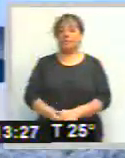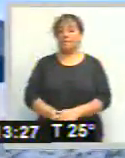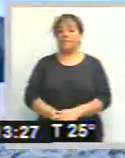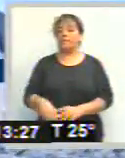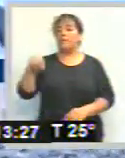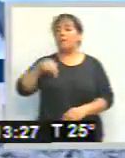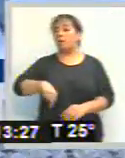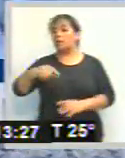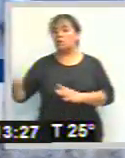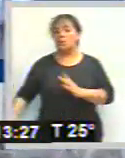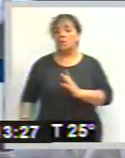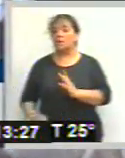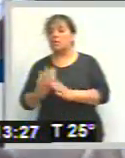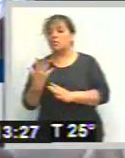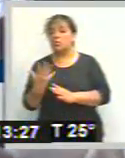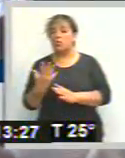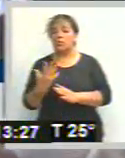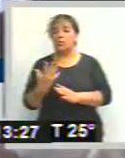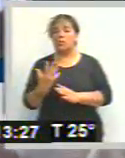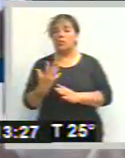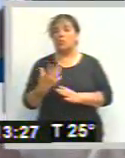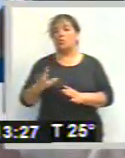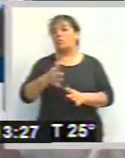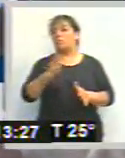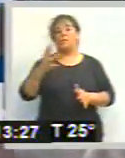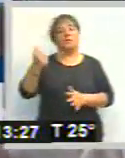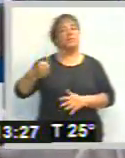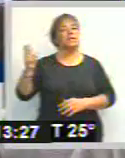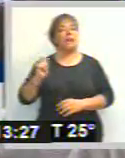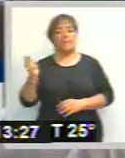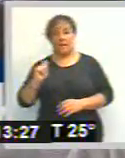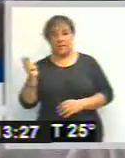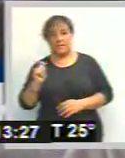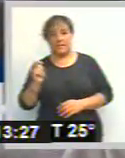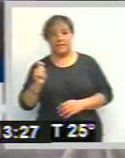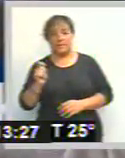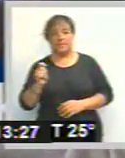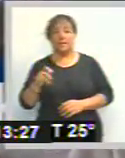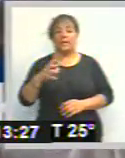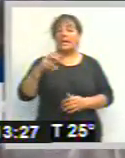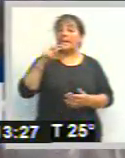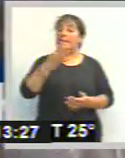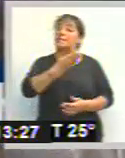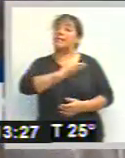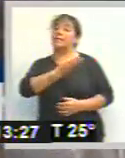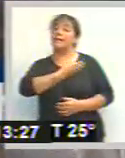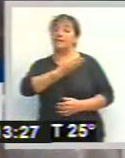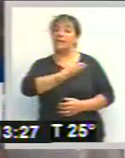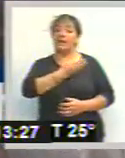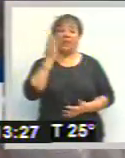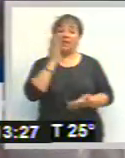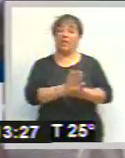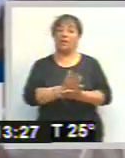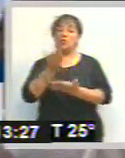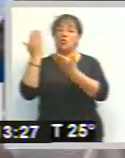surgió hace más o menos 6 meses. En 6 meses, el Santa Fe, Derechos